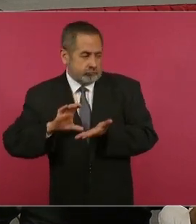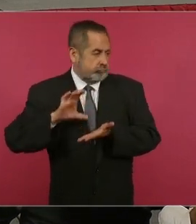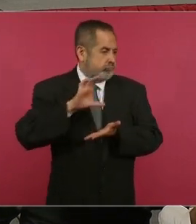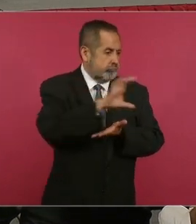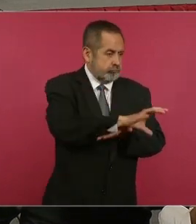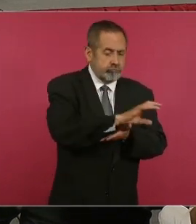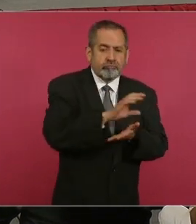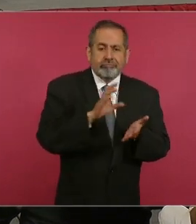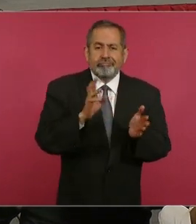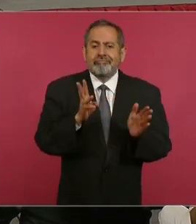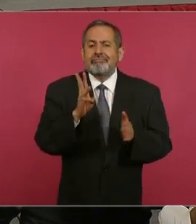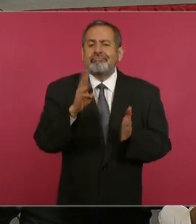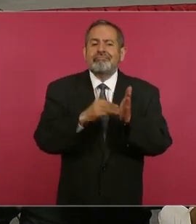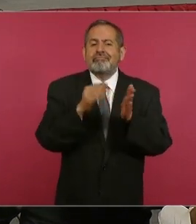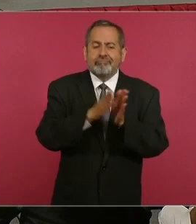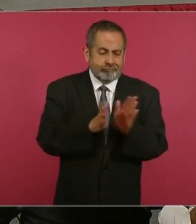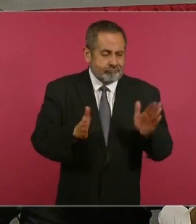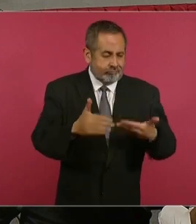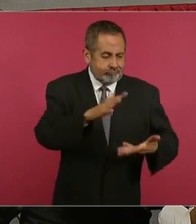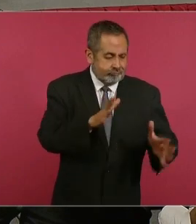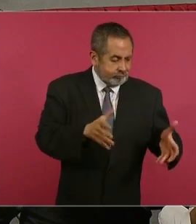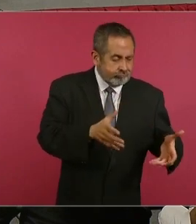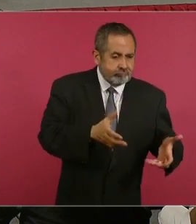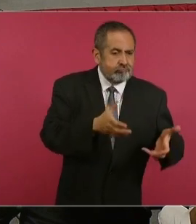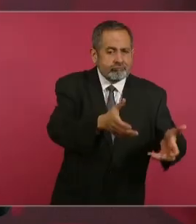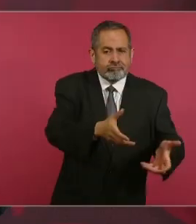de despensa,